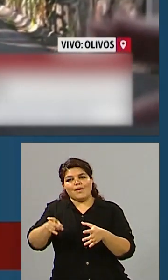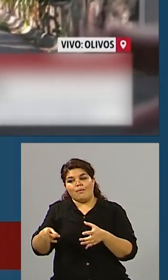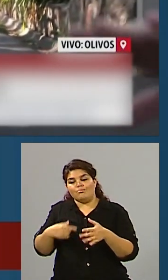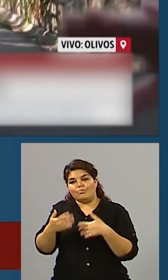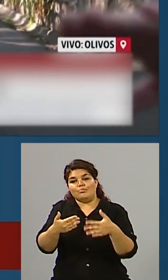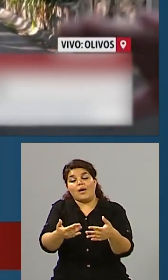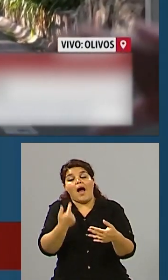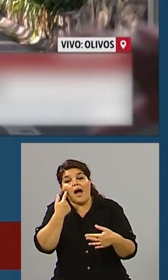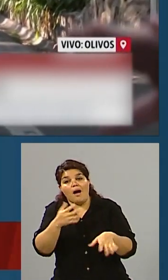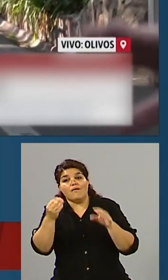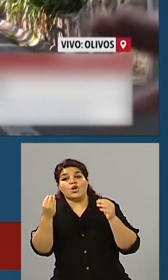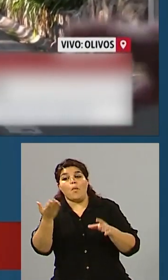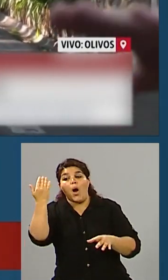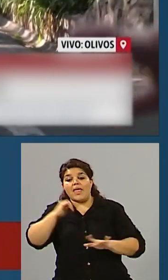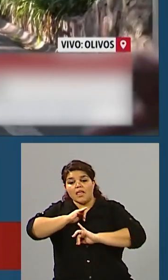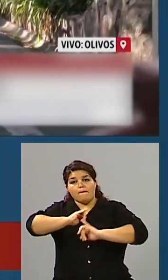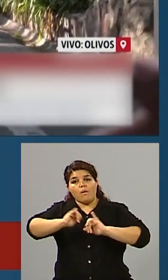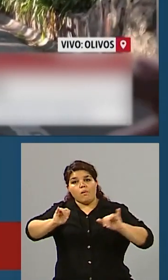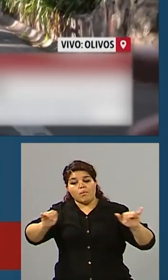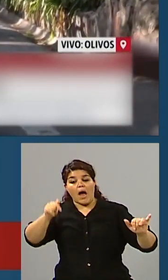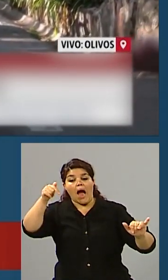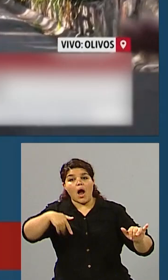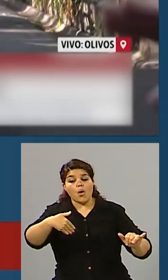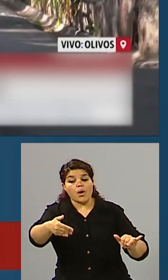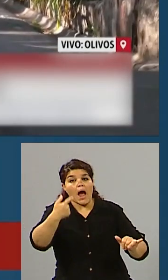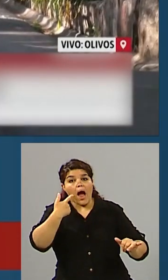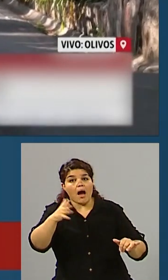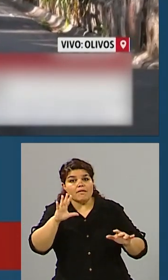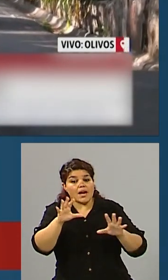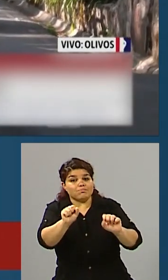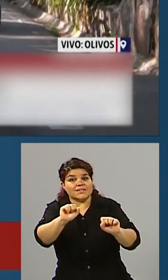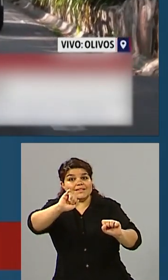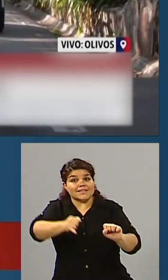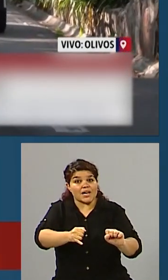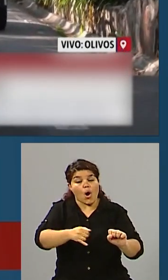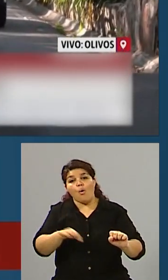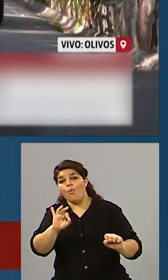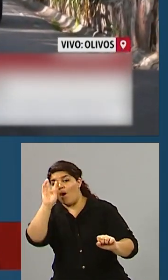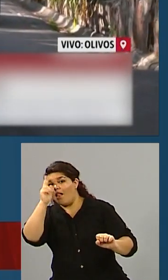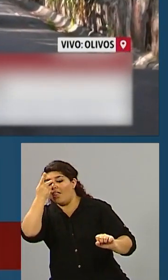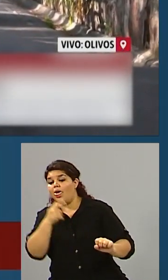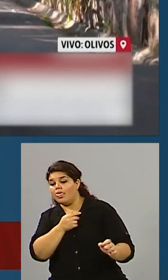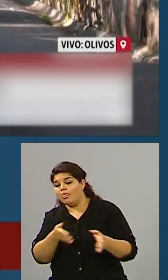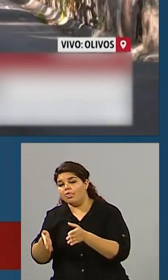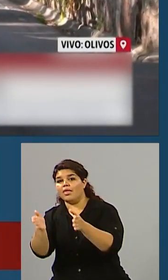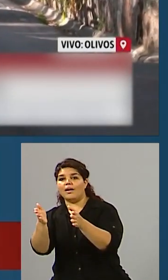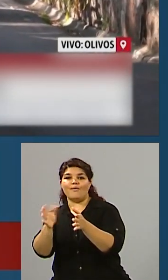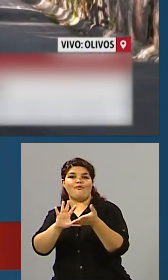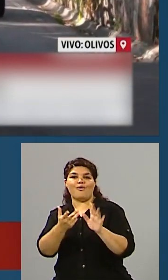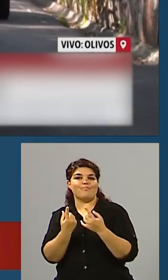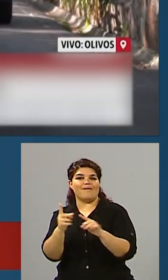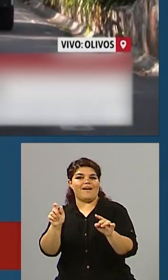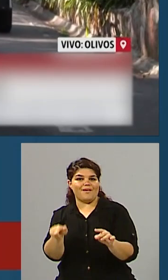discursos y cómo de alguna manera se transforman o no en acciones de gobierno, como para poder poner en